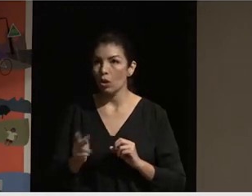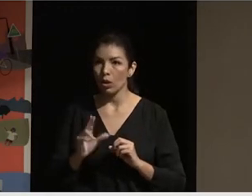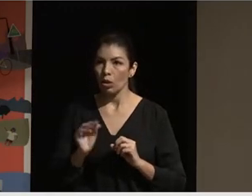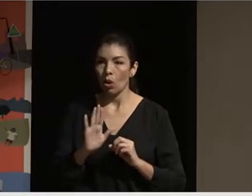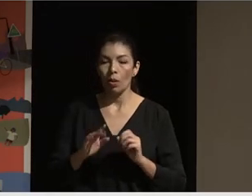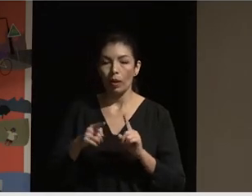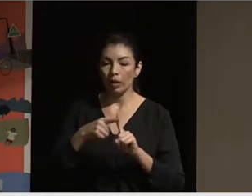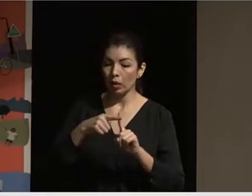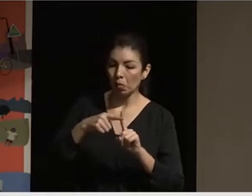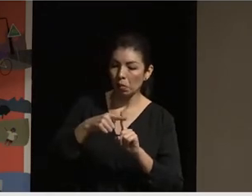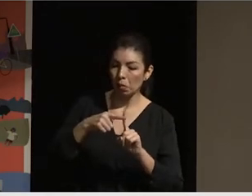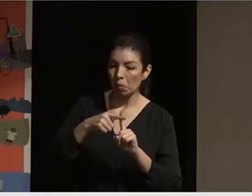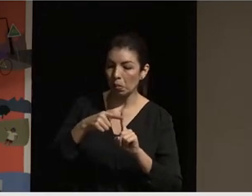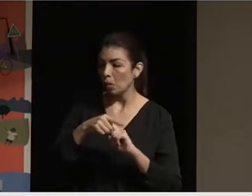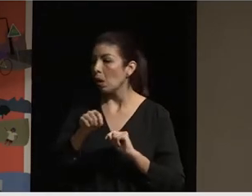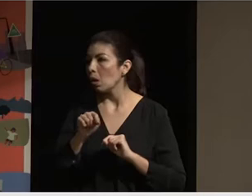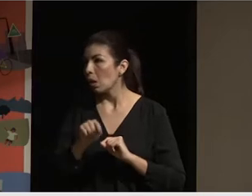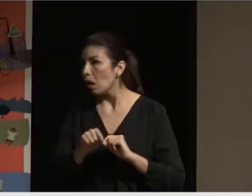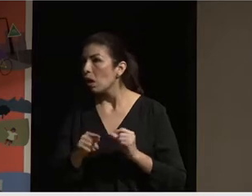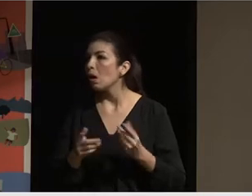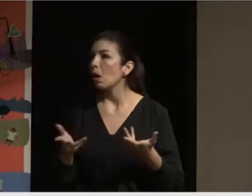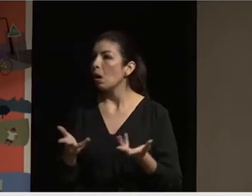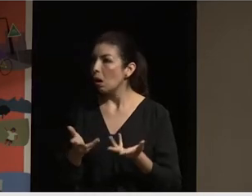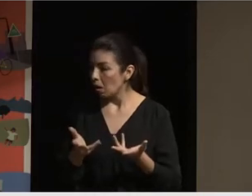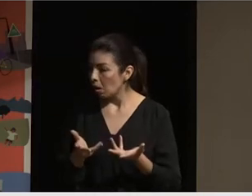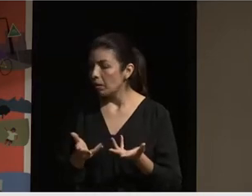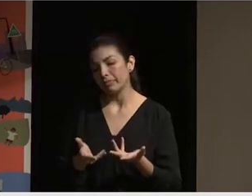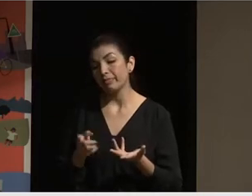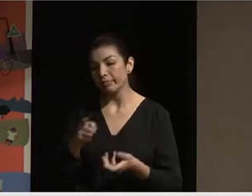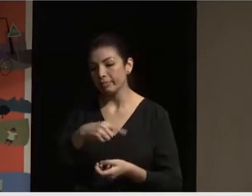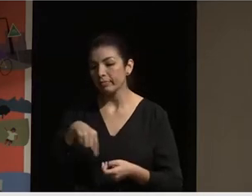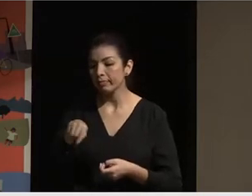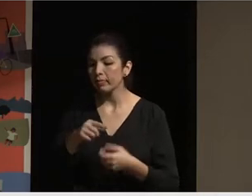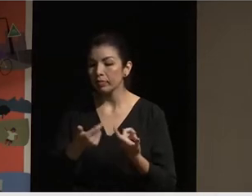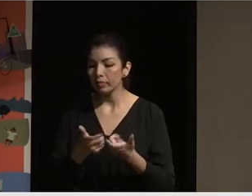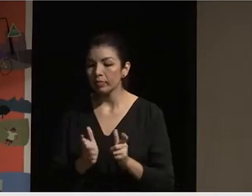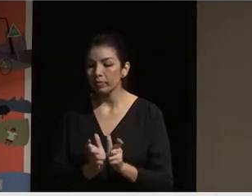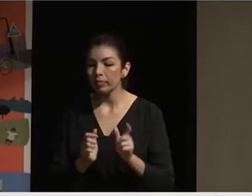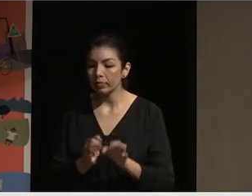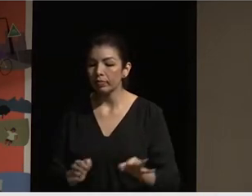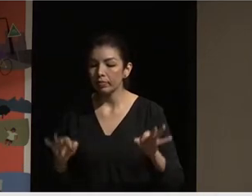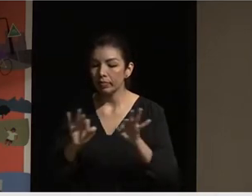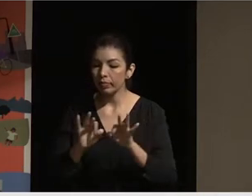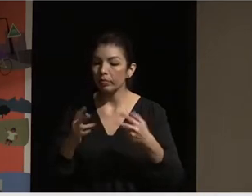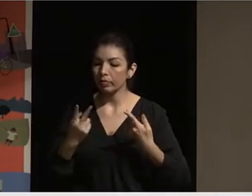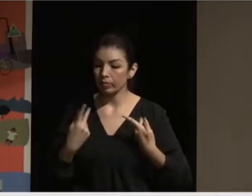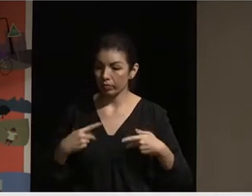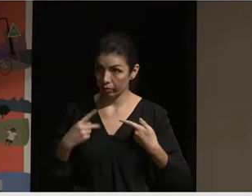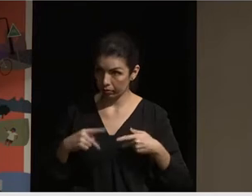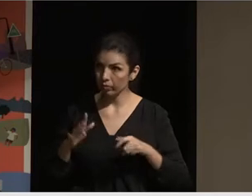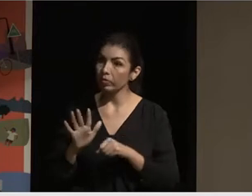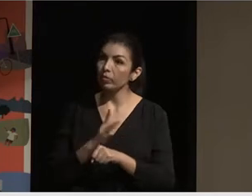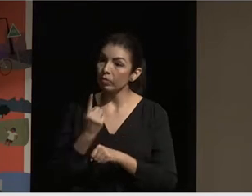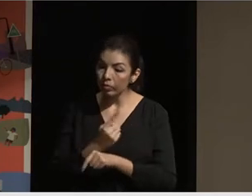las políticas, ¿no? ¿Quiénes llegan y aterrizan las políticas? En el aspecto de la gentrificación, particularmente las clases medias son quienes van ahí